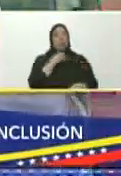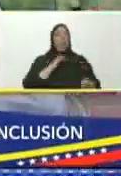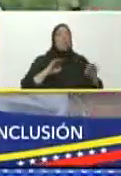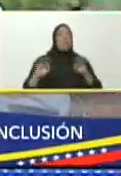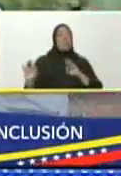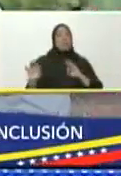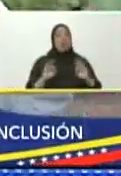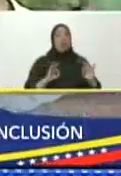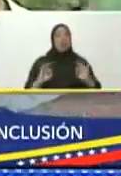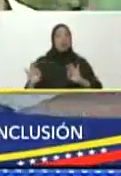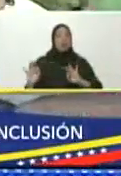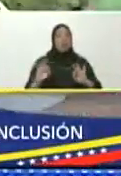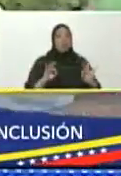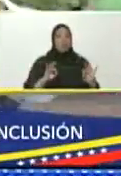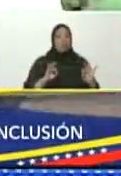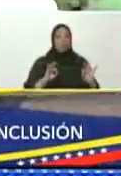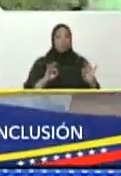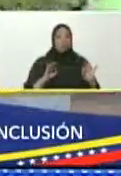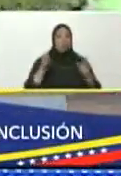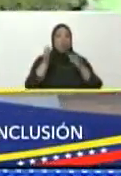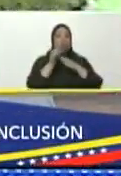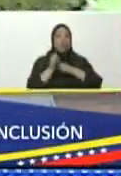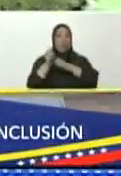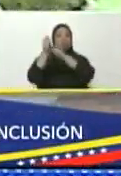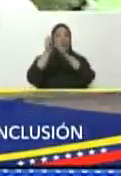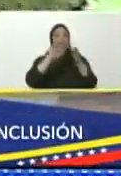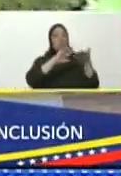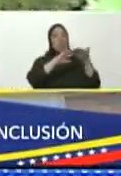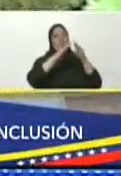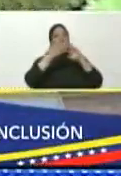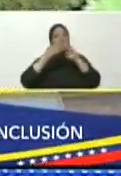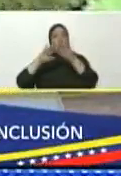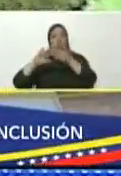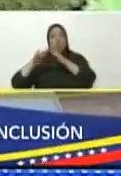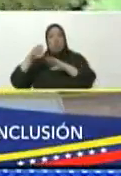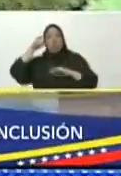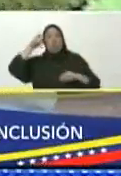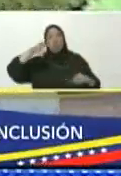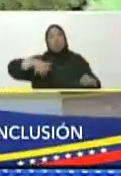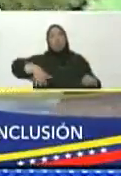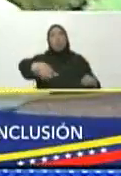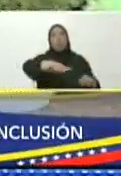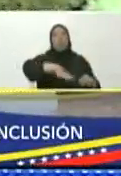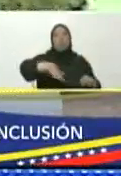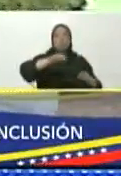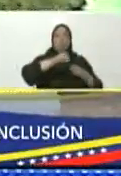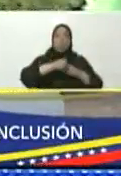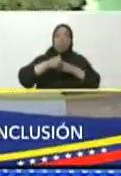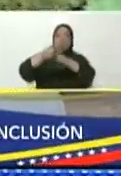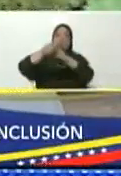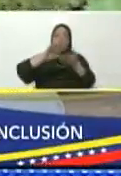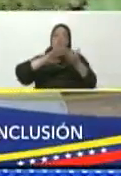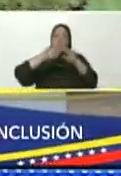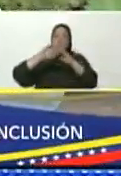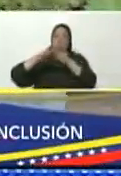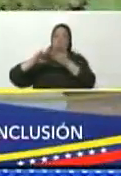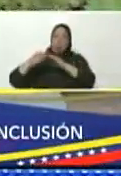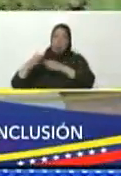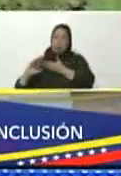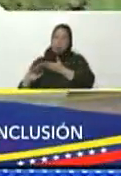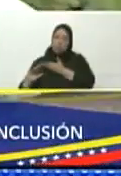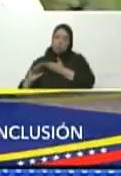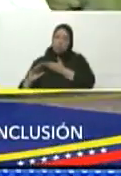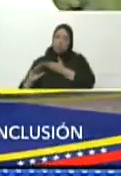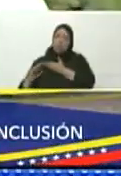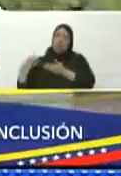cómo tenía que ejercer un liderazgo colectivo, popular, un liderazgo con las comunas. Cómo